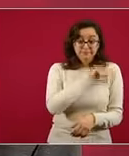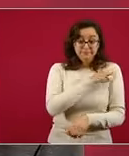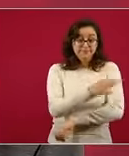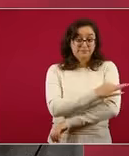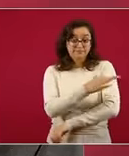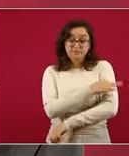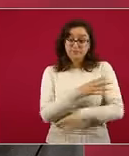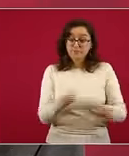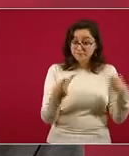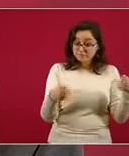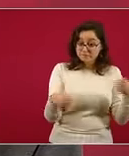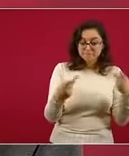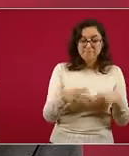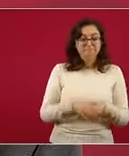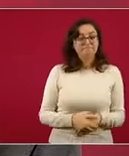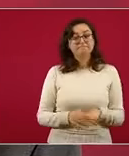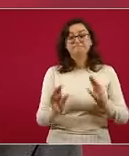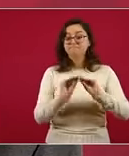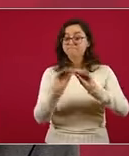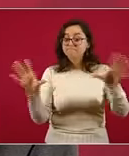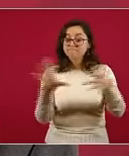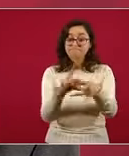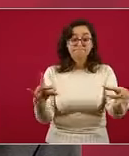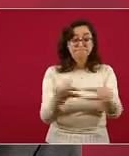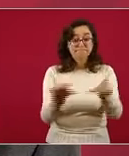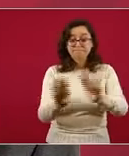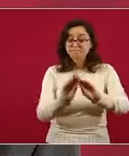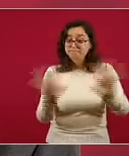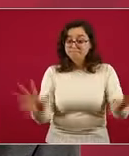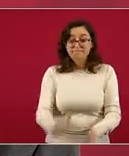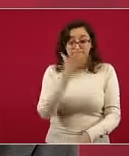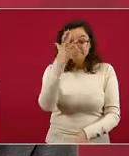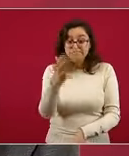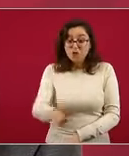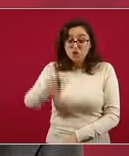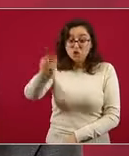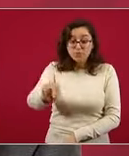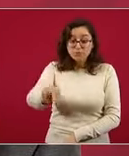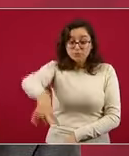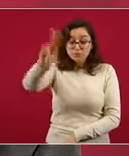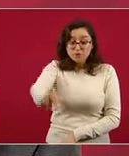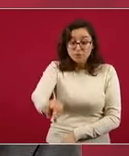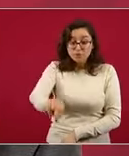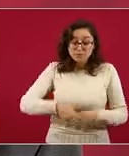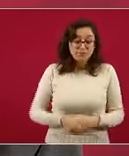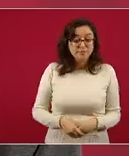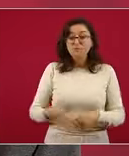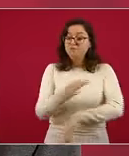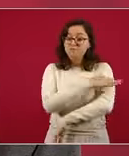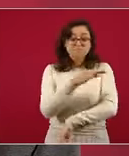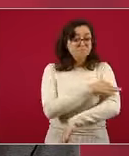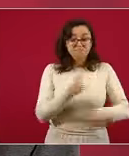vacuna. La respuesta clara y precisa y contundente es no, no. La vacuna no estará a la venta en